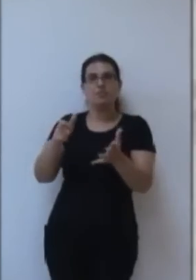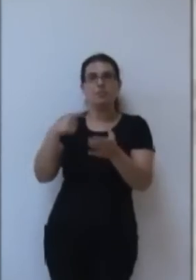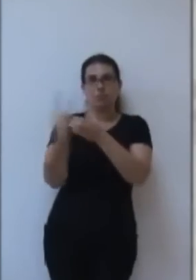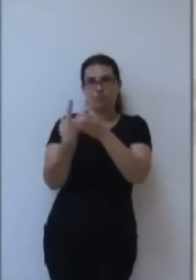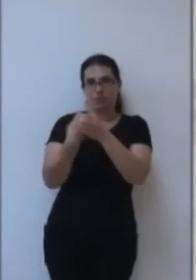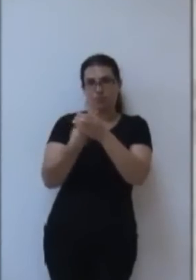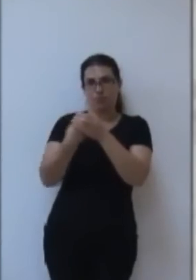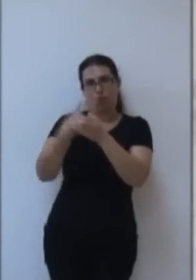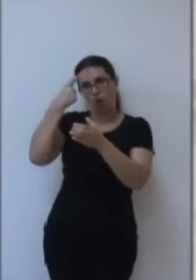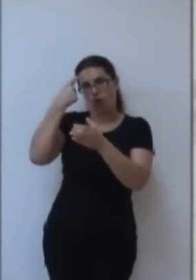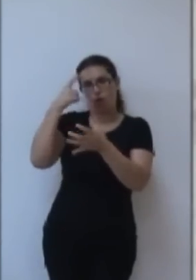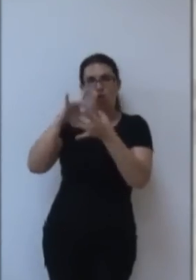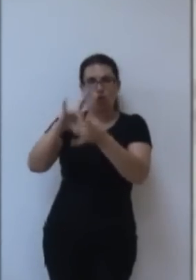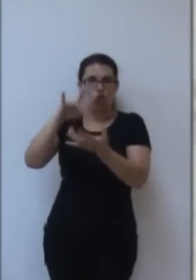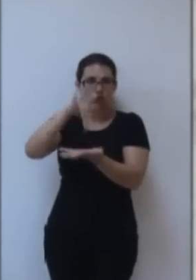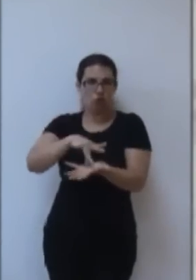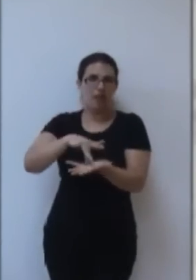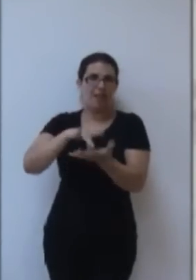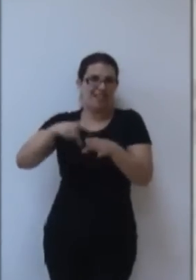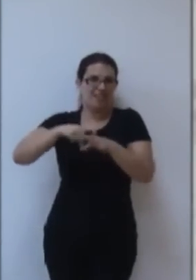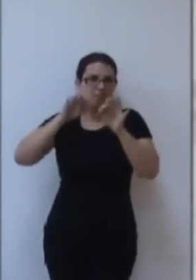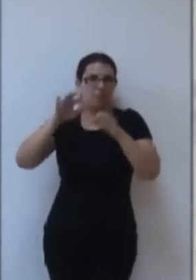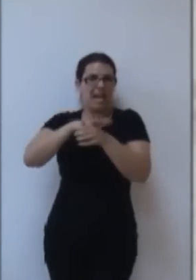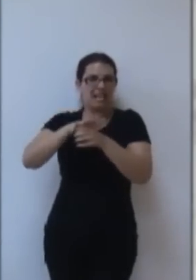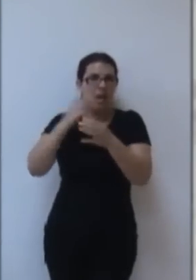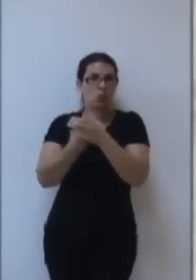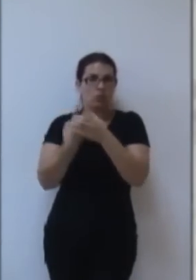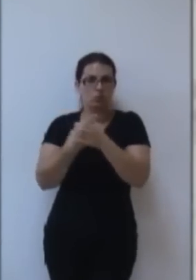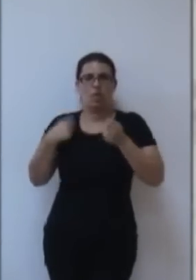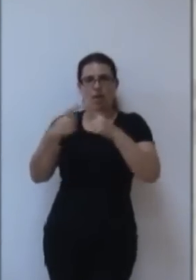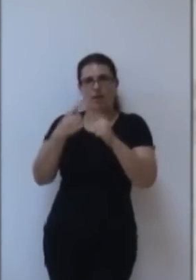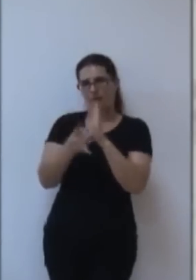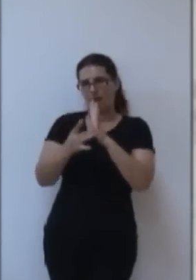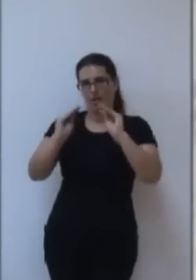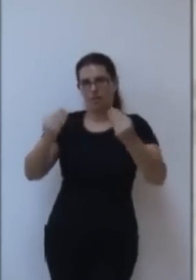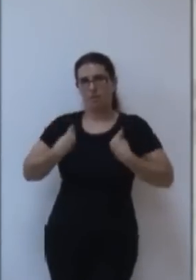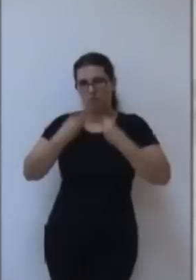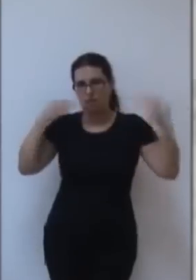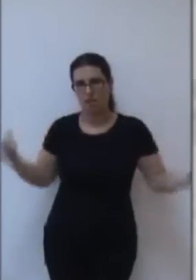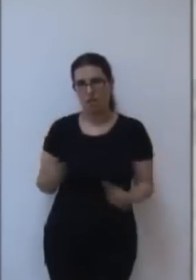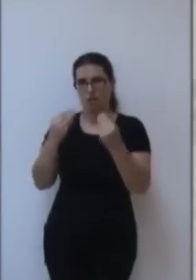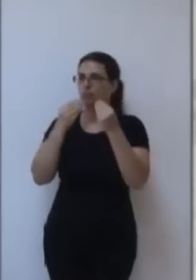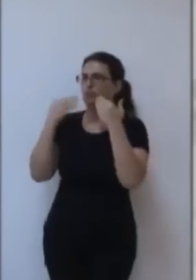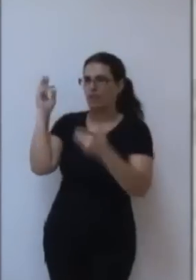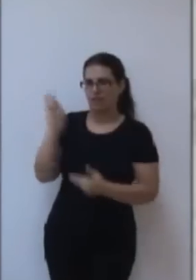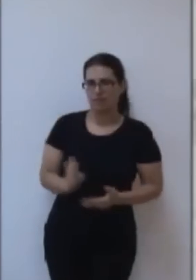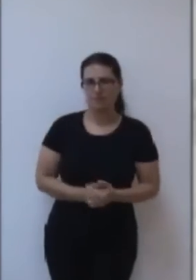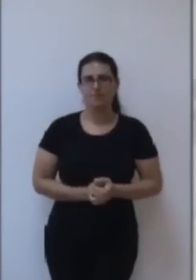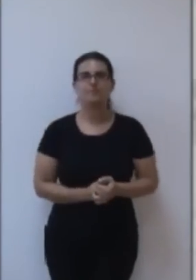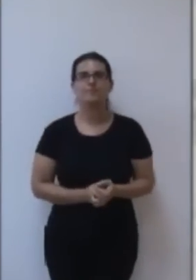de personas con trastornos pues, en el espectro fundamentalmente del autismo, ¿no? Muchas gracias por estar aquí, Gerardo.